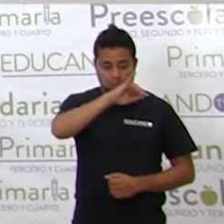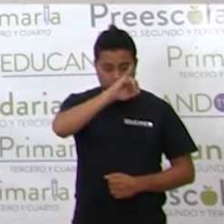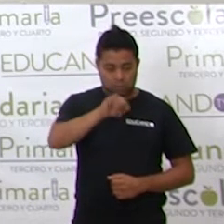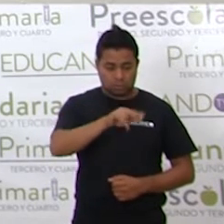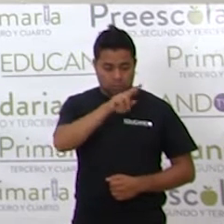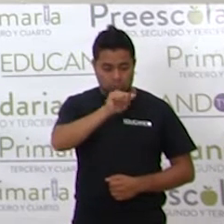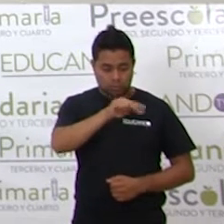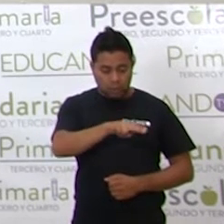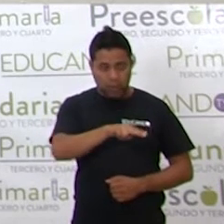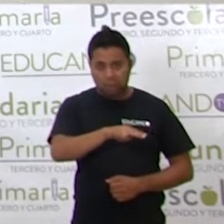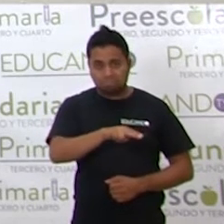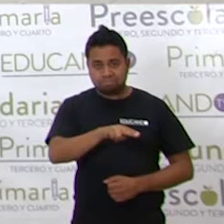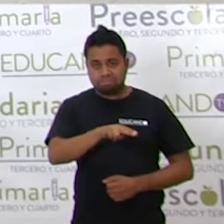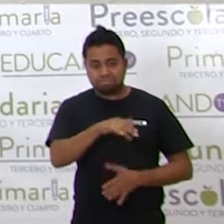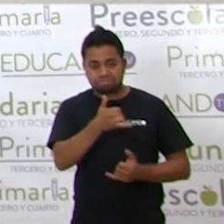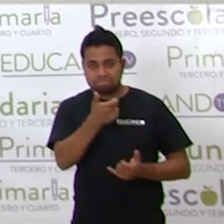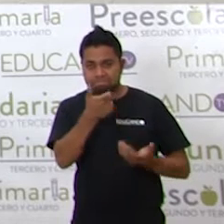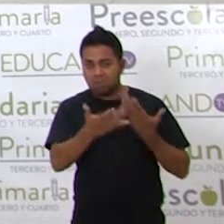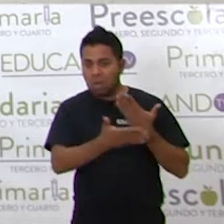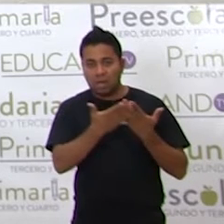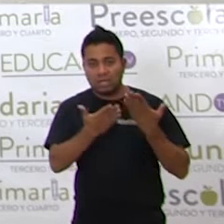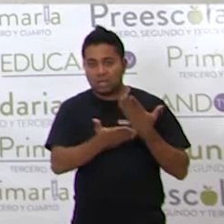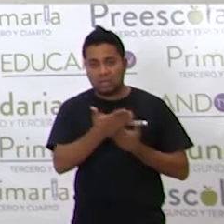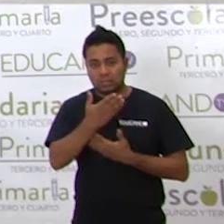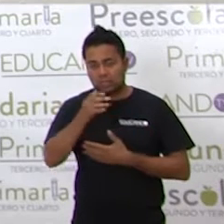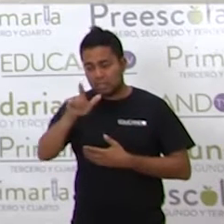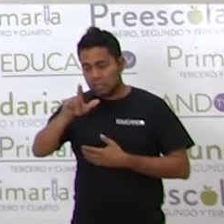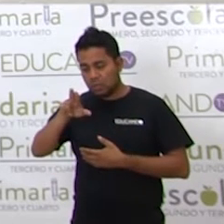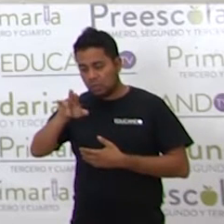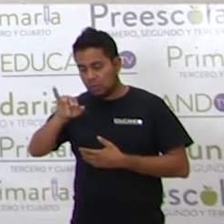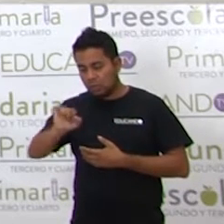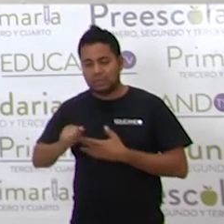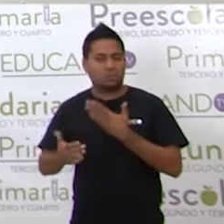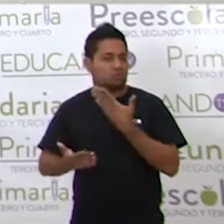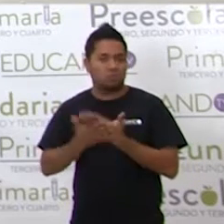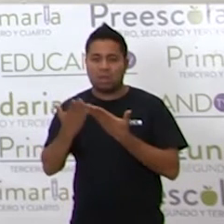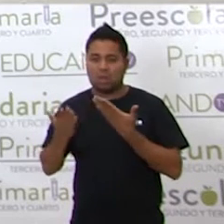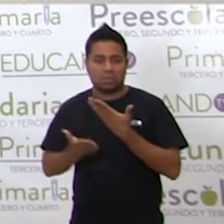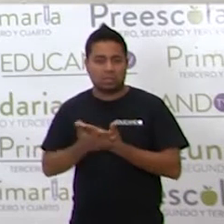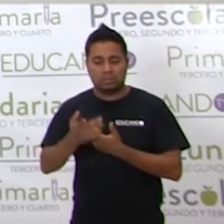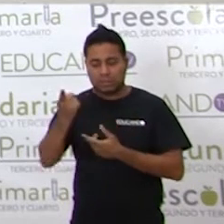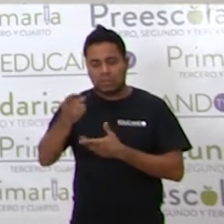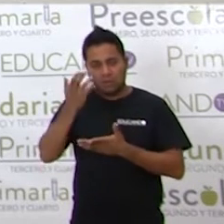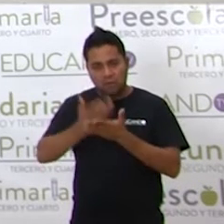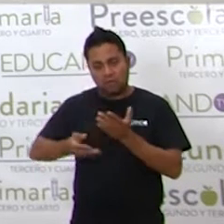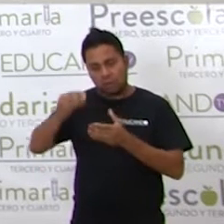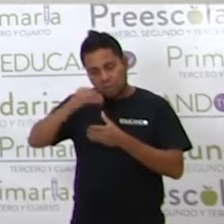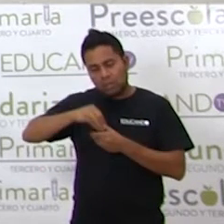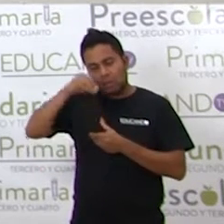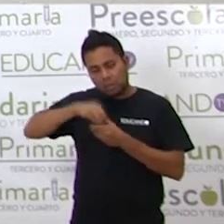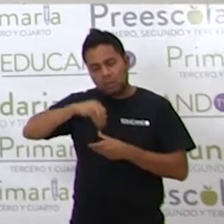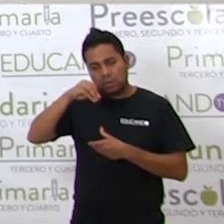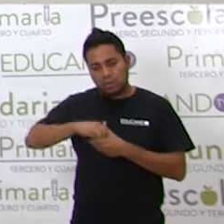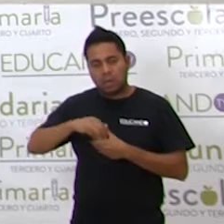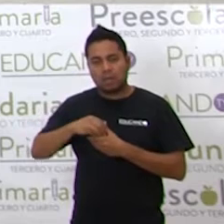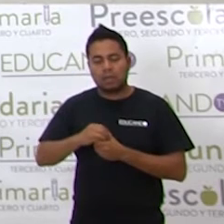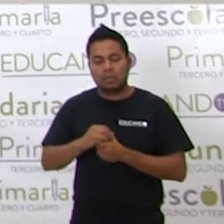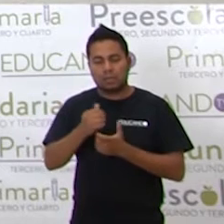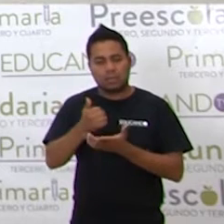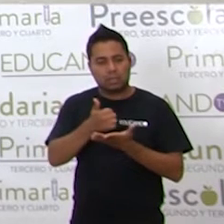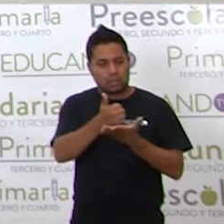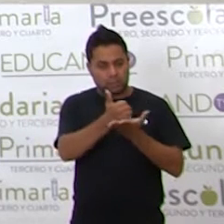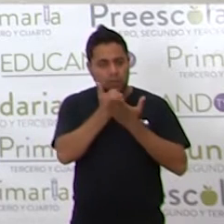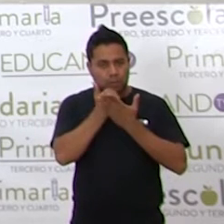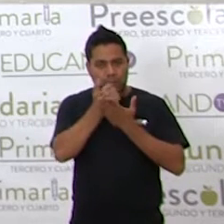Luis tienen los 85 pesos, apenas están ahorrando. Les falta dinero. Ayúdame, por favor,